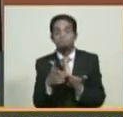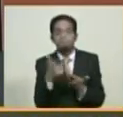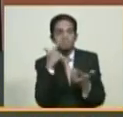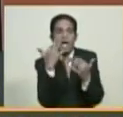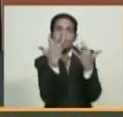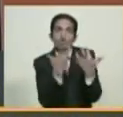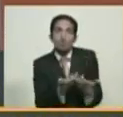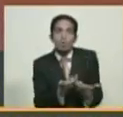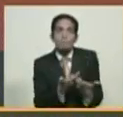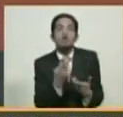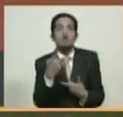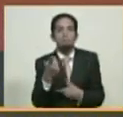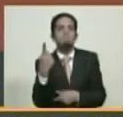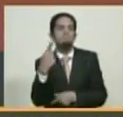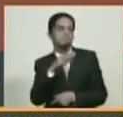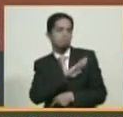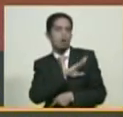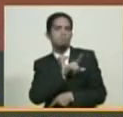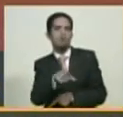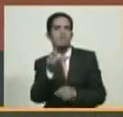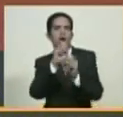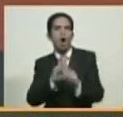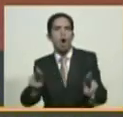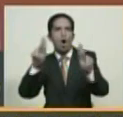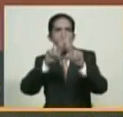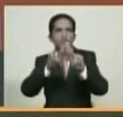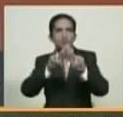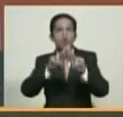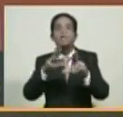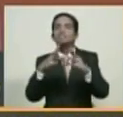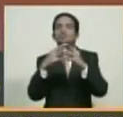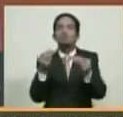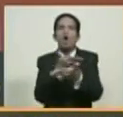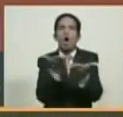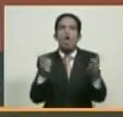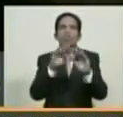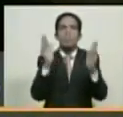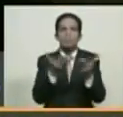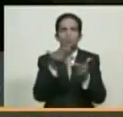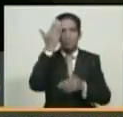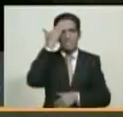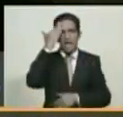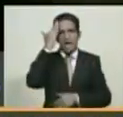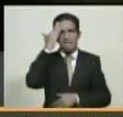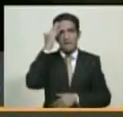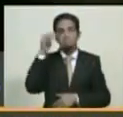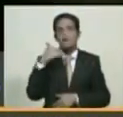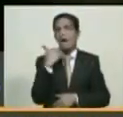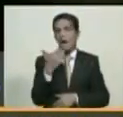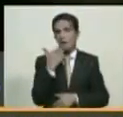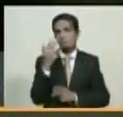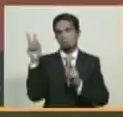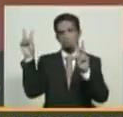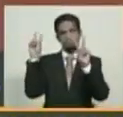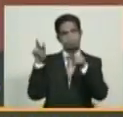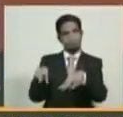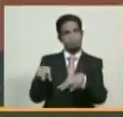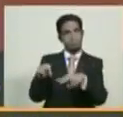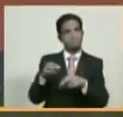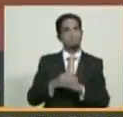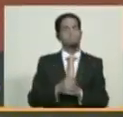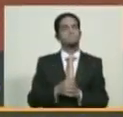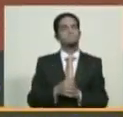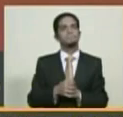la Organización de las Naciones Unidas y son del conocimiento público, además, es un evento público y notorio. Pero no